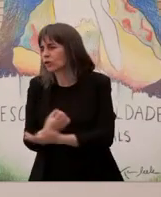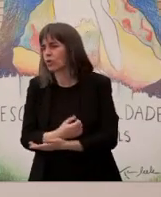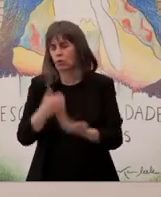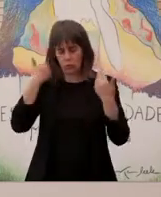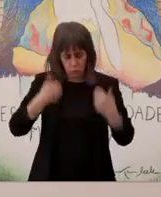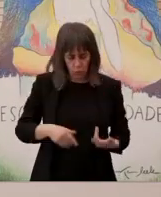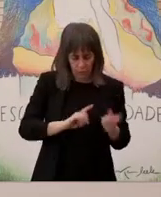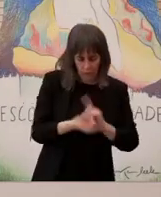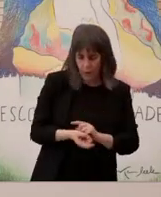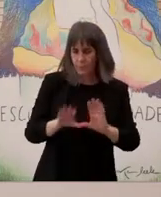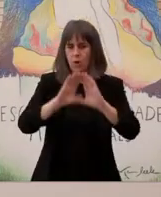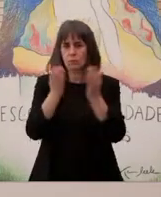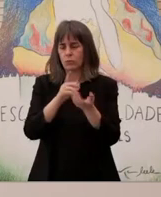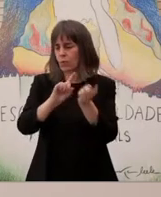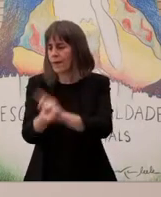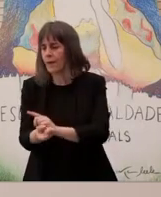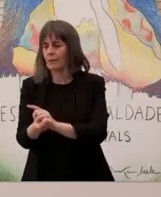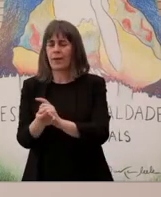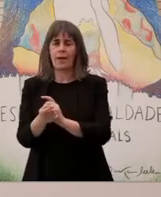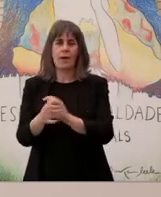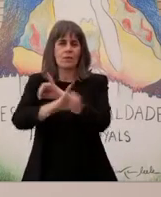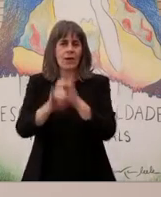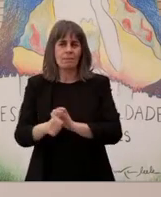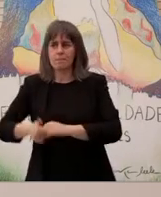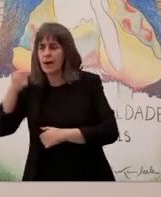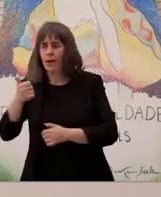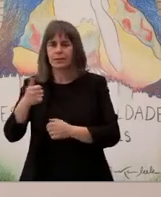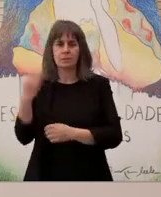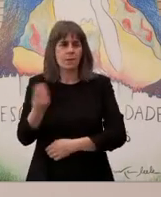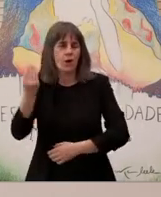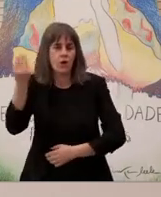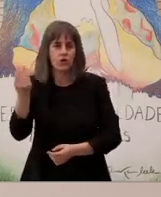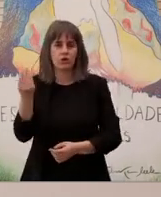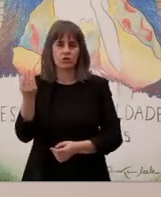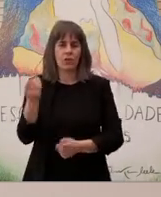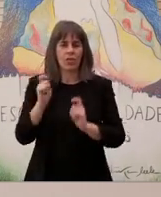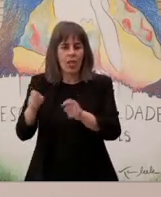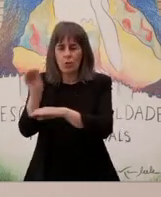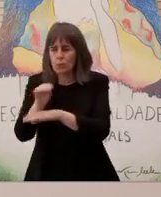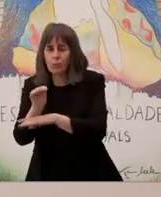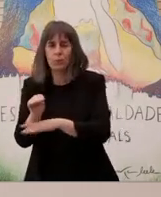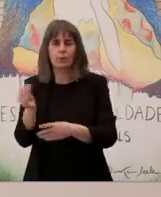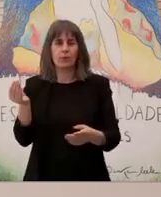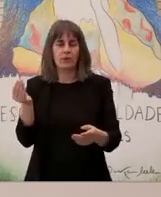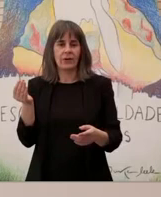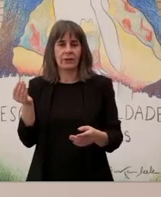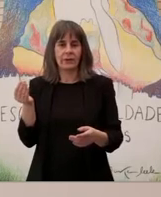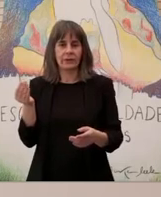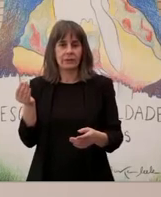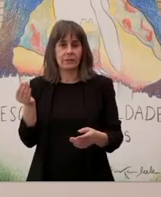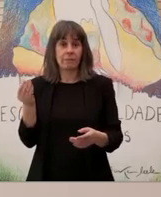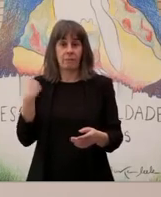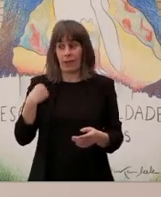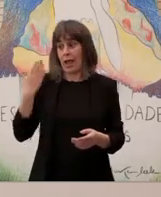nos mudaron mundo fase lo más feliz facelo mayor alimentar o mayor cuidado mais desde